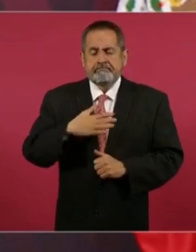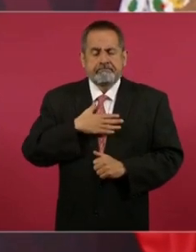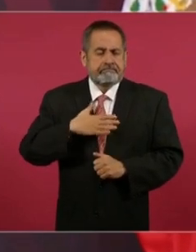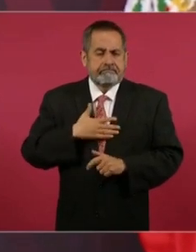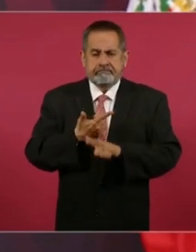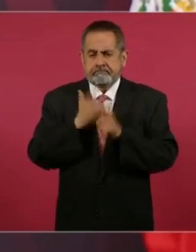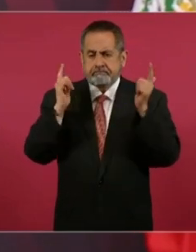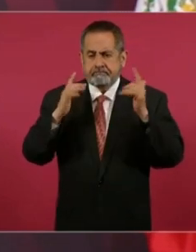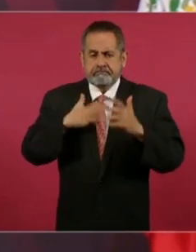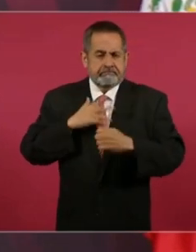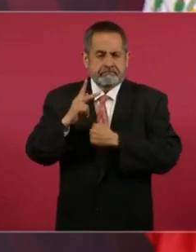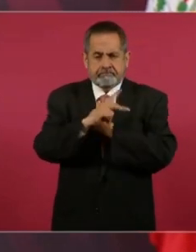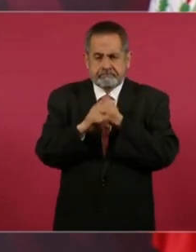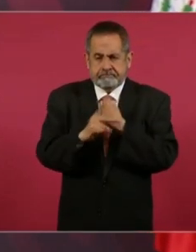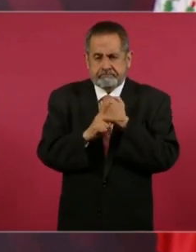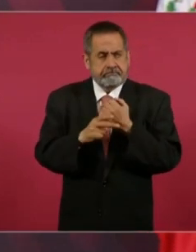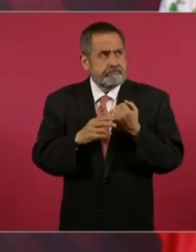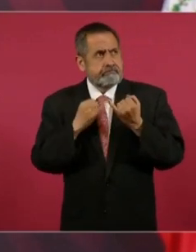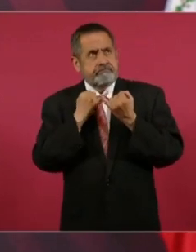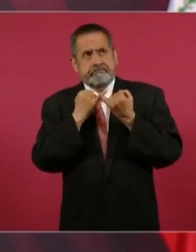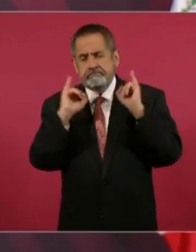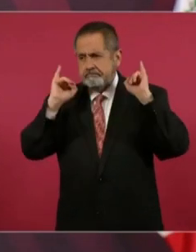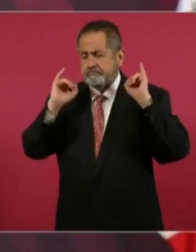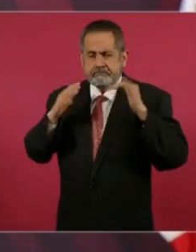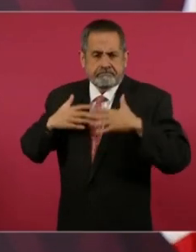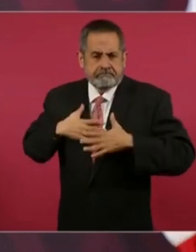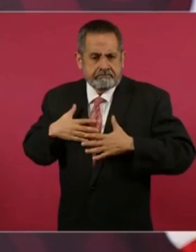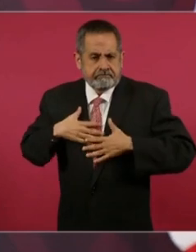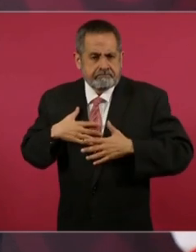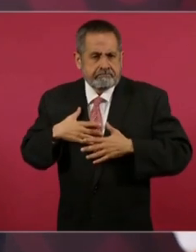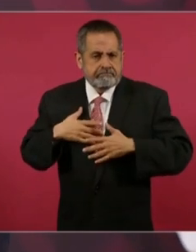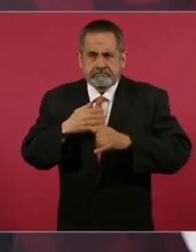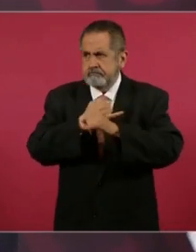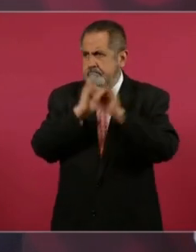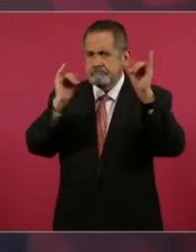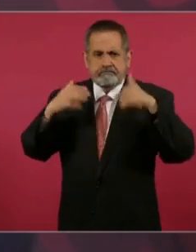libertad como país independiente, soberano. O sea,